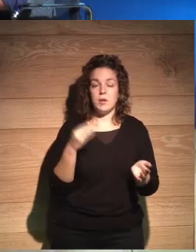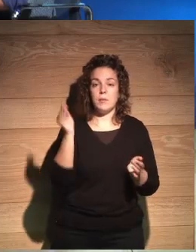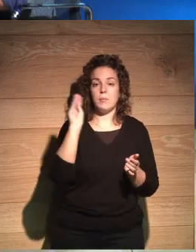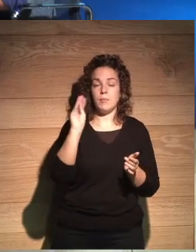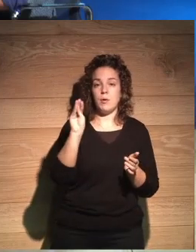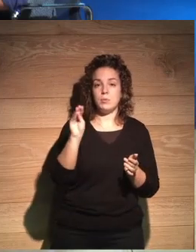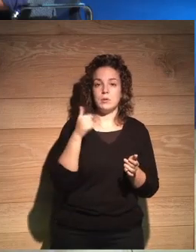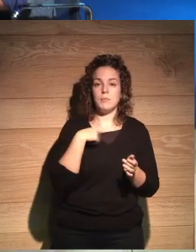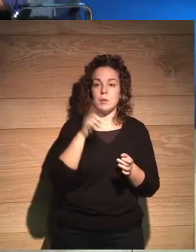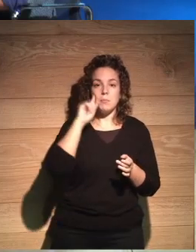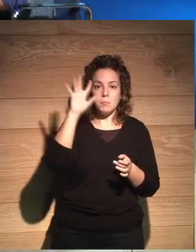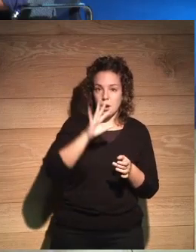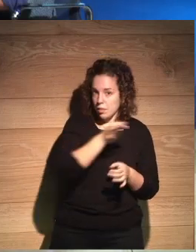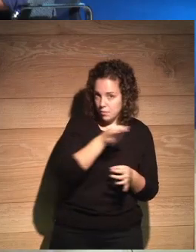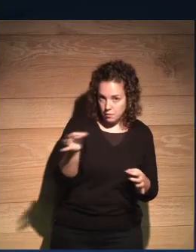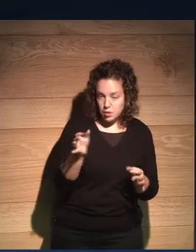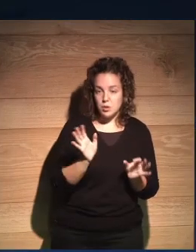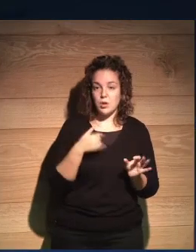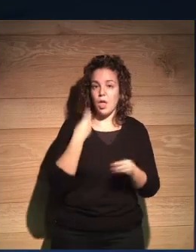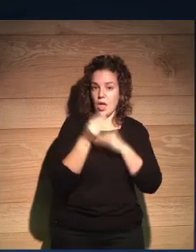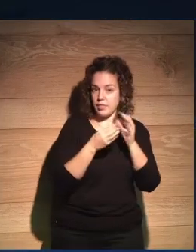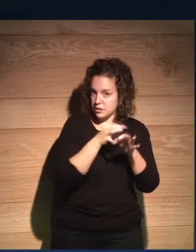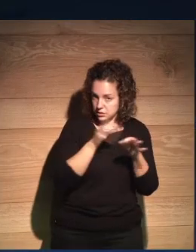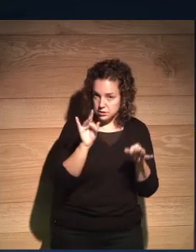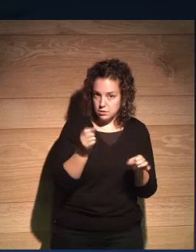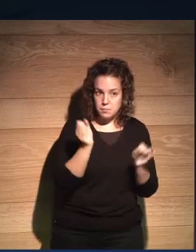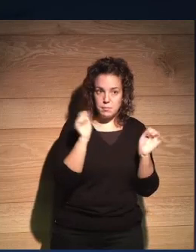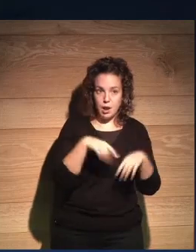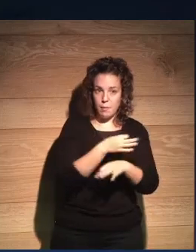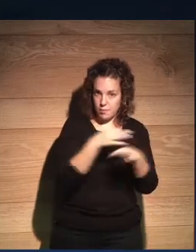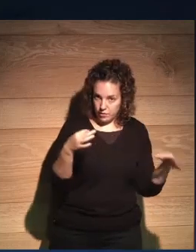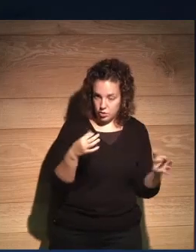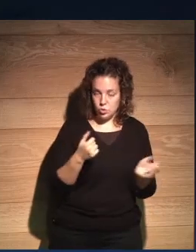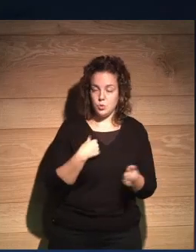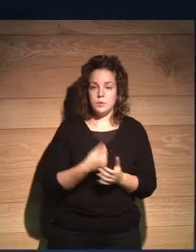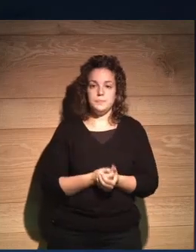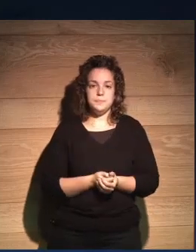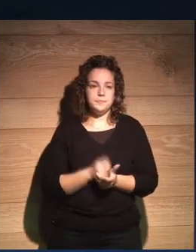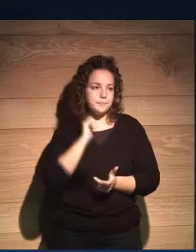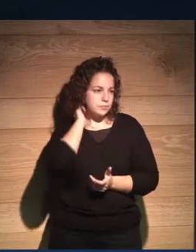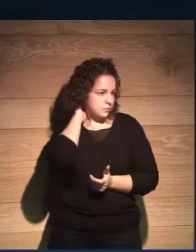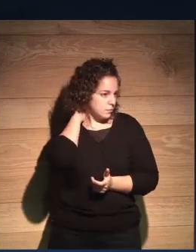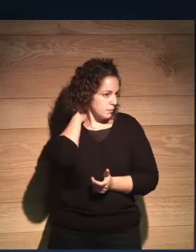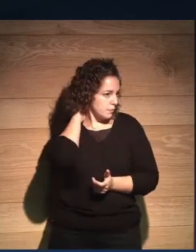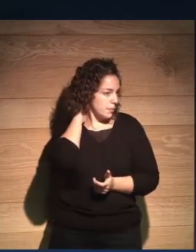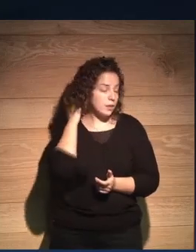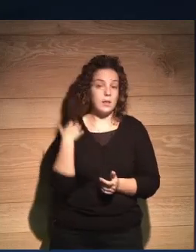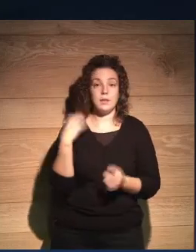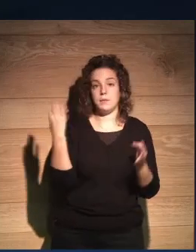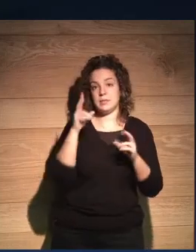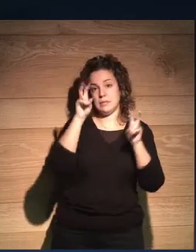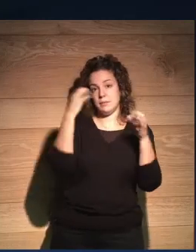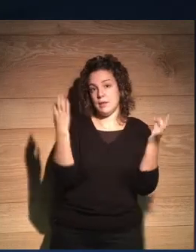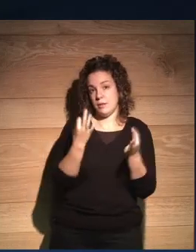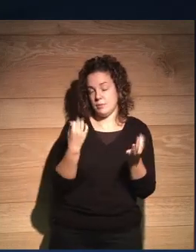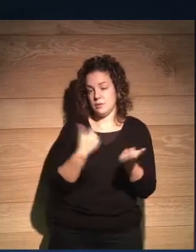que se le hizo, entonces me parece perfecto que la agencia SIN le hiciera la entrevista. Perfecto, yo te lo hubiera hecho si hubiera podido. Pero ¿qué ocurre con este tema? Lo